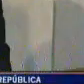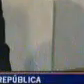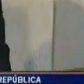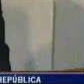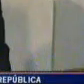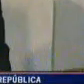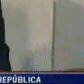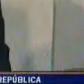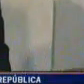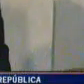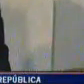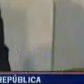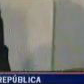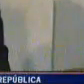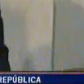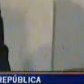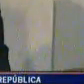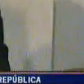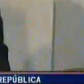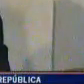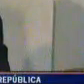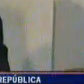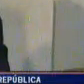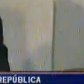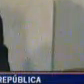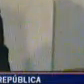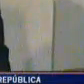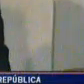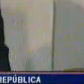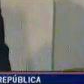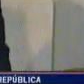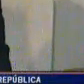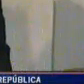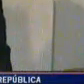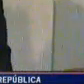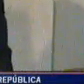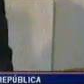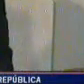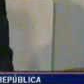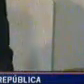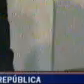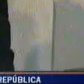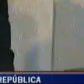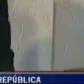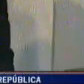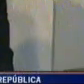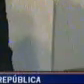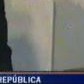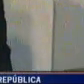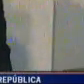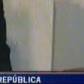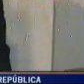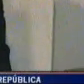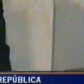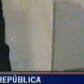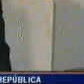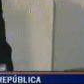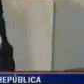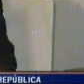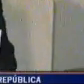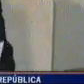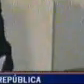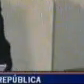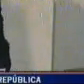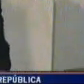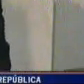Isagen van a ser créditos a menosprecio, créditos subsidiados. Esto está claro y los hechos terminarán demostrándolo.